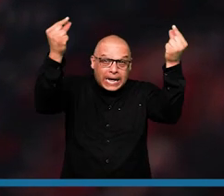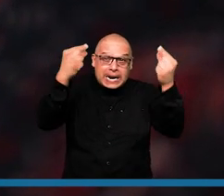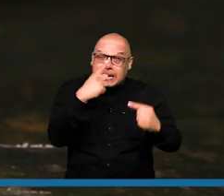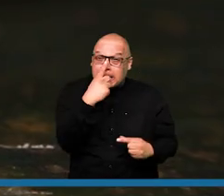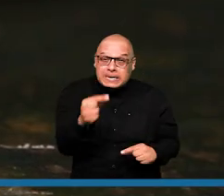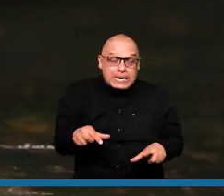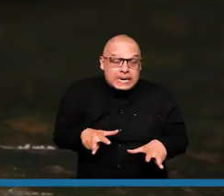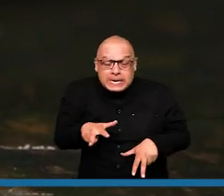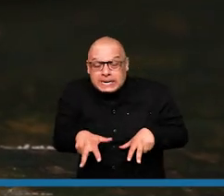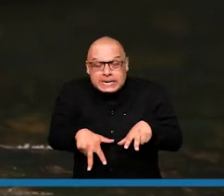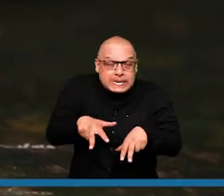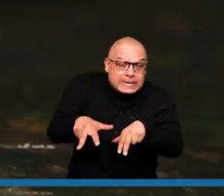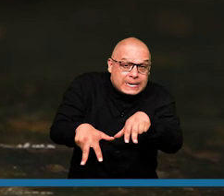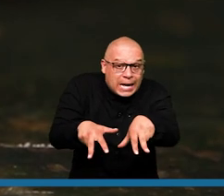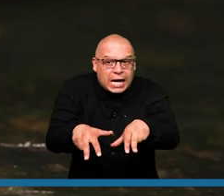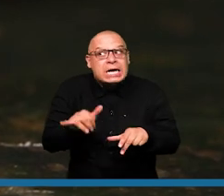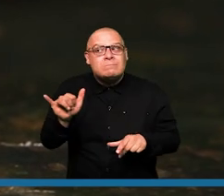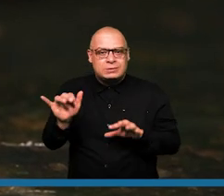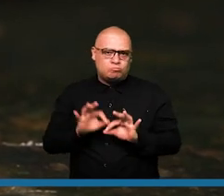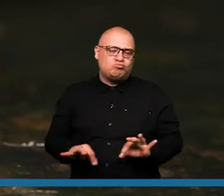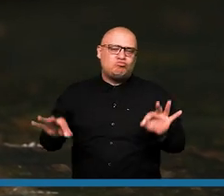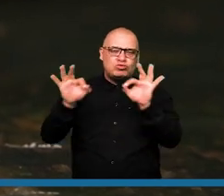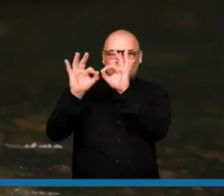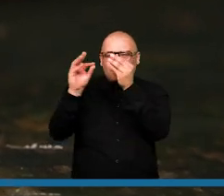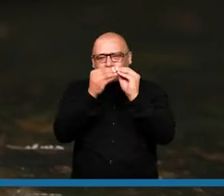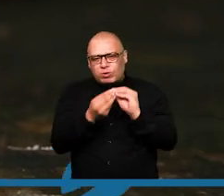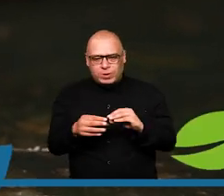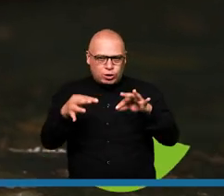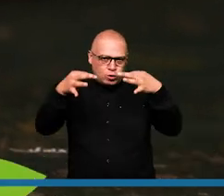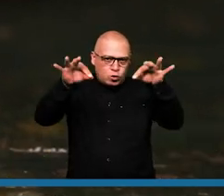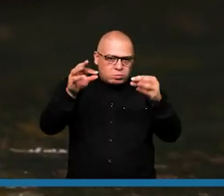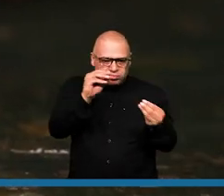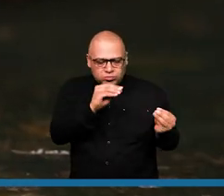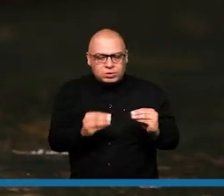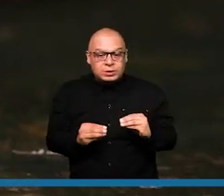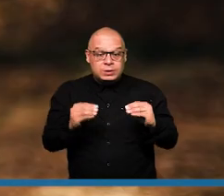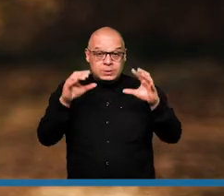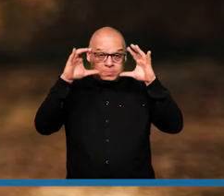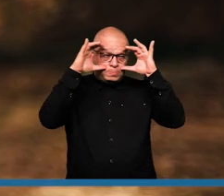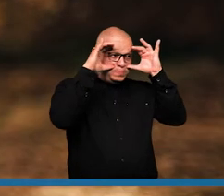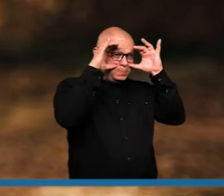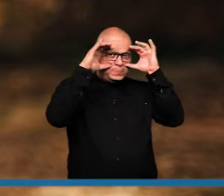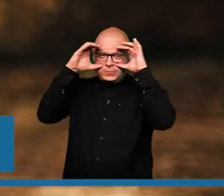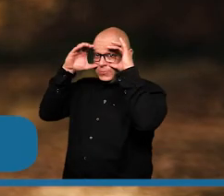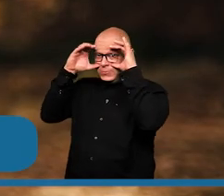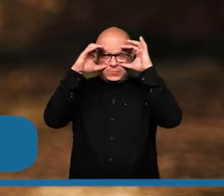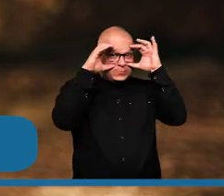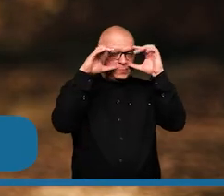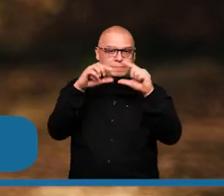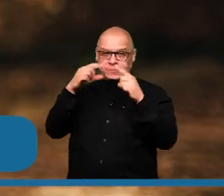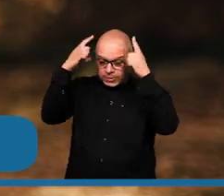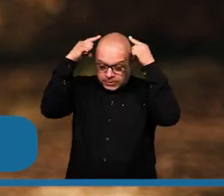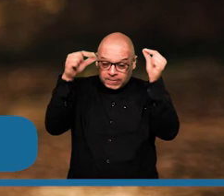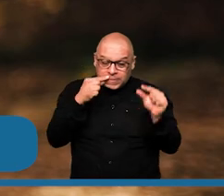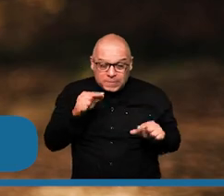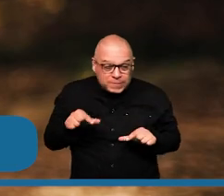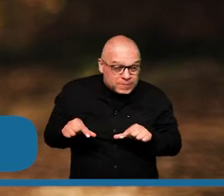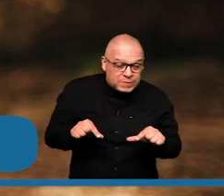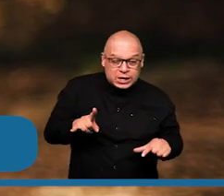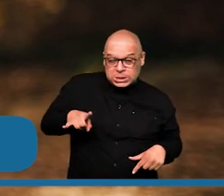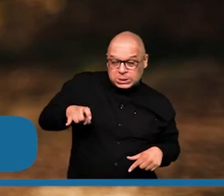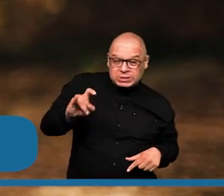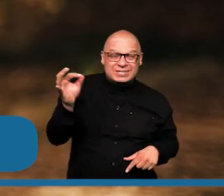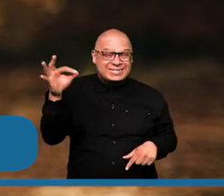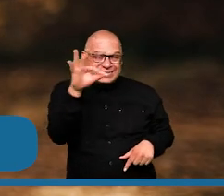mí el origami ha sido una herramienta fundamental y aplica para el búho, para la zarigüeya, los insectos, todo lo que yo